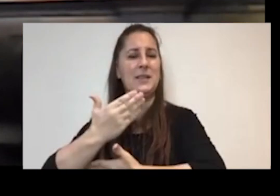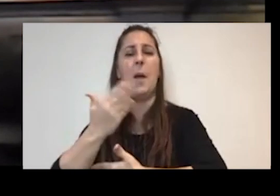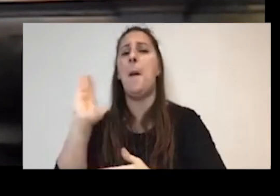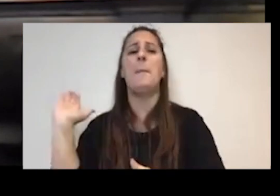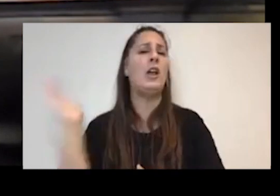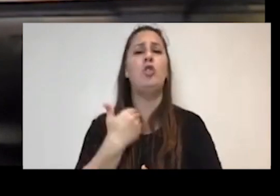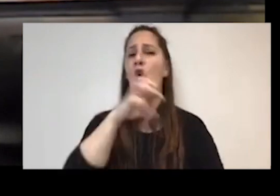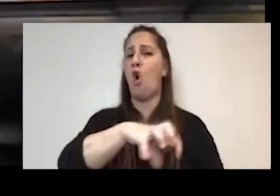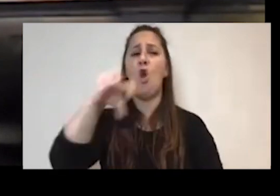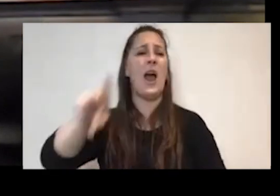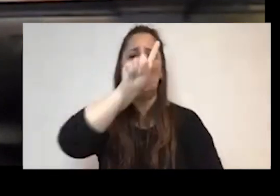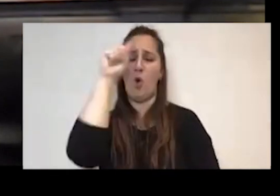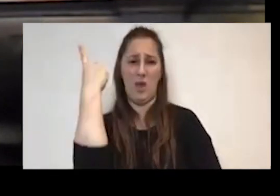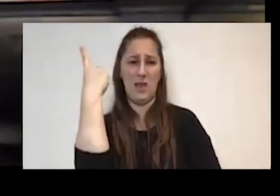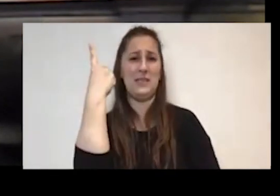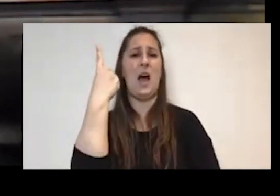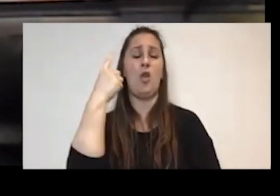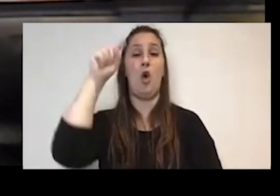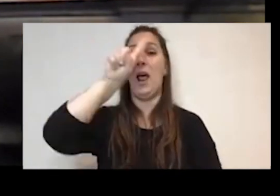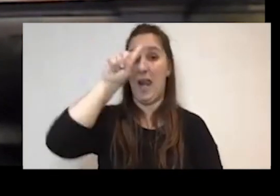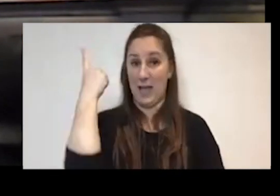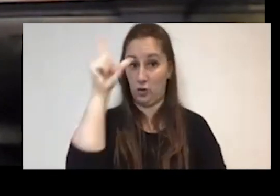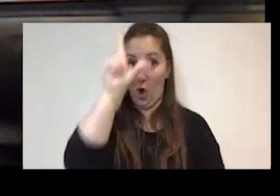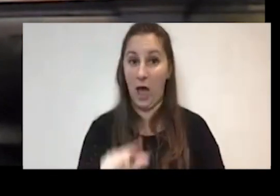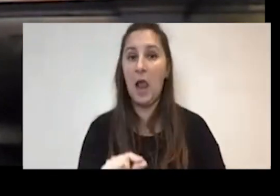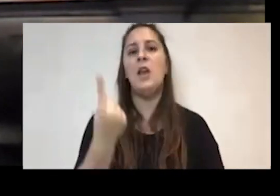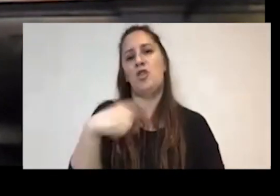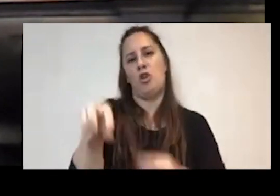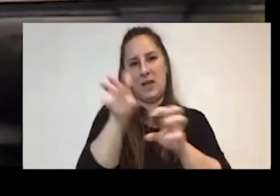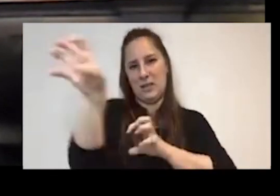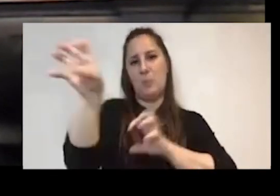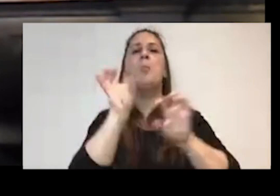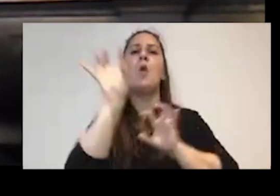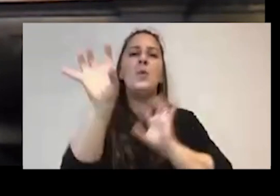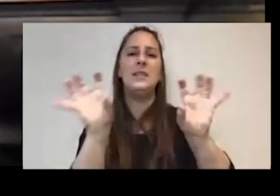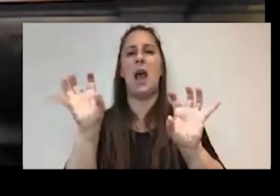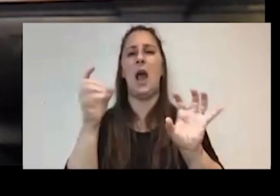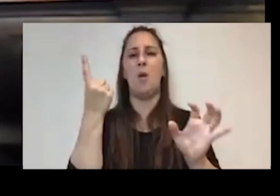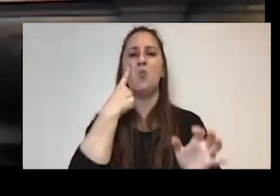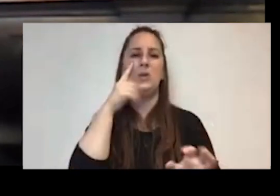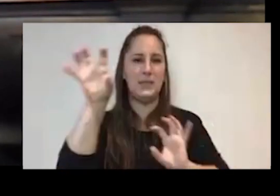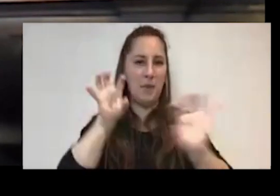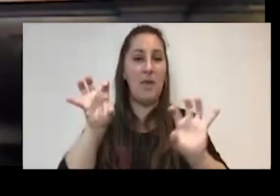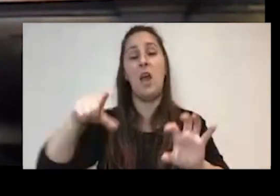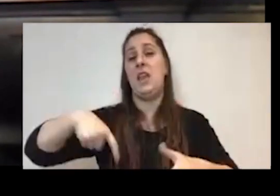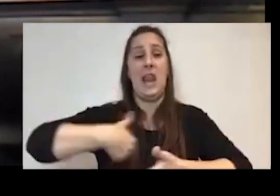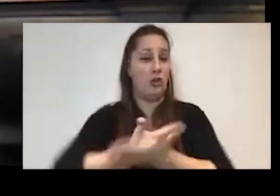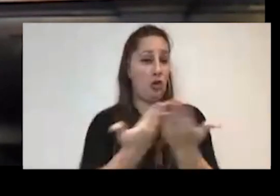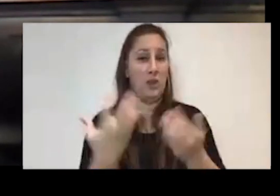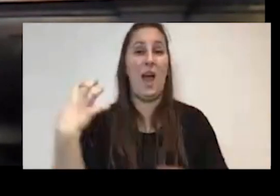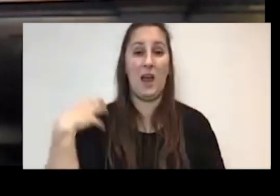para todos los organismos del Estado nacional y de otras jurisdicciones, provinciales, municipales y la sociedad en